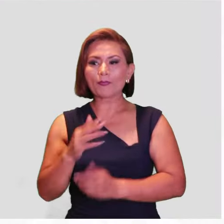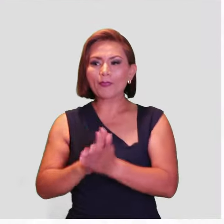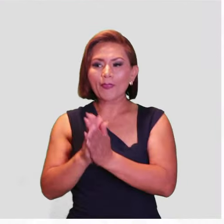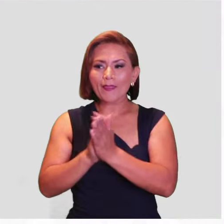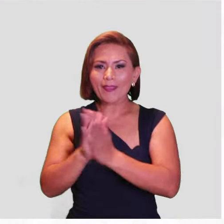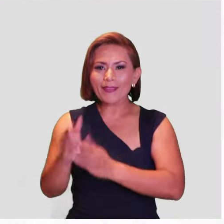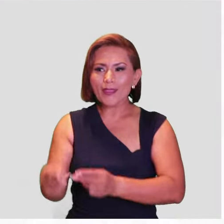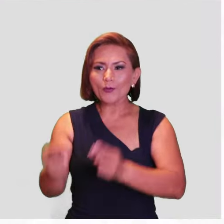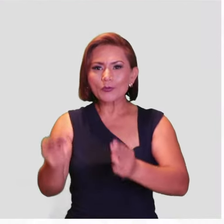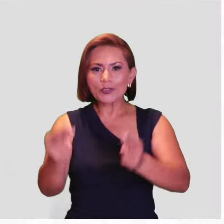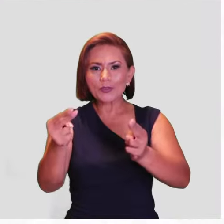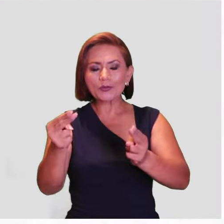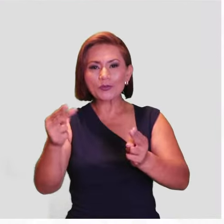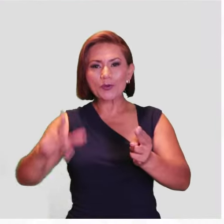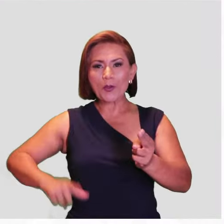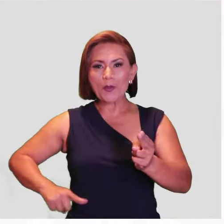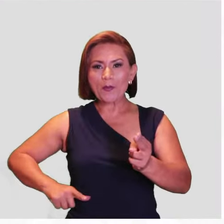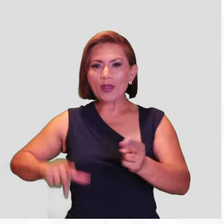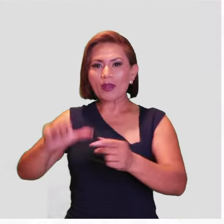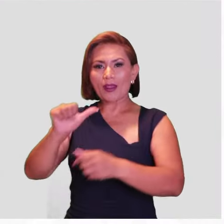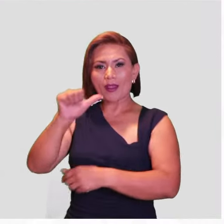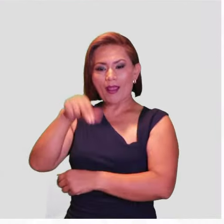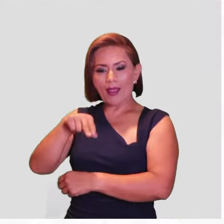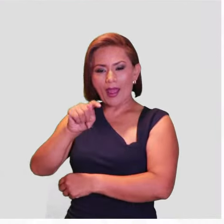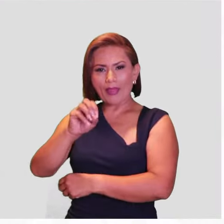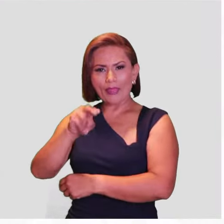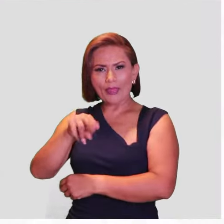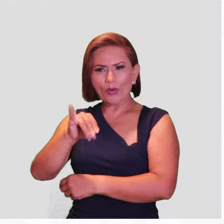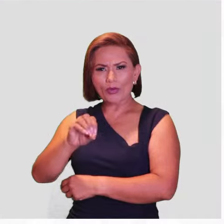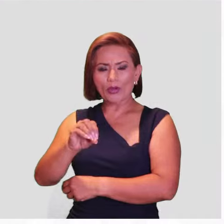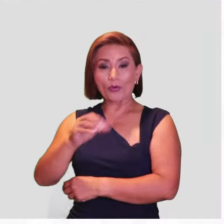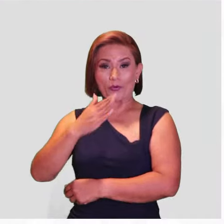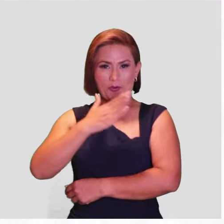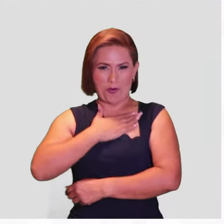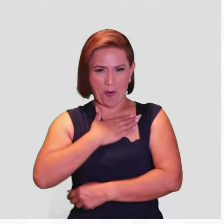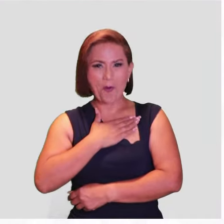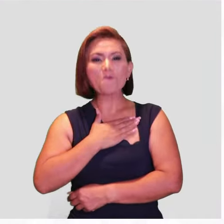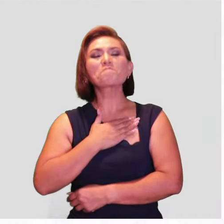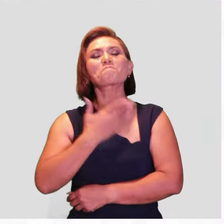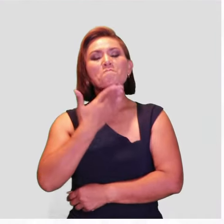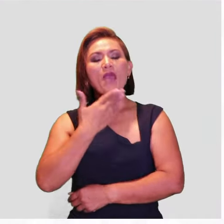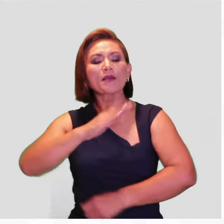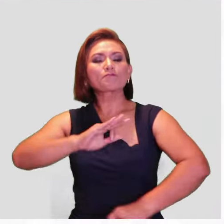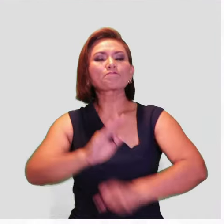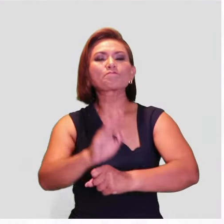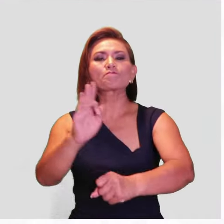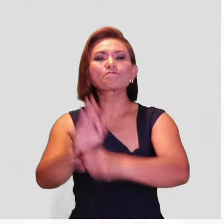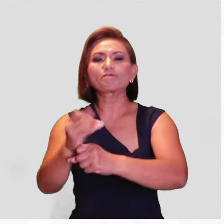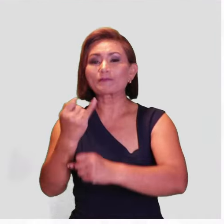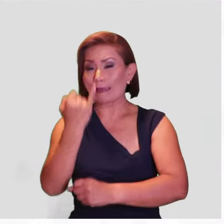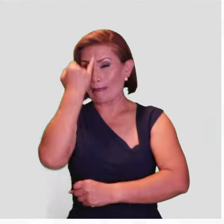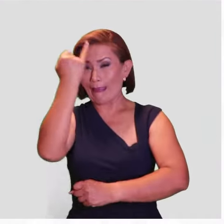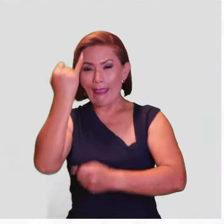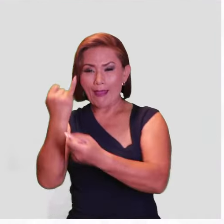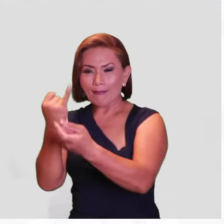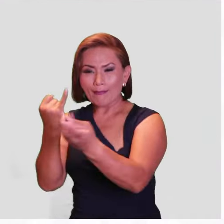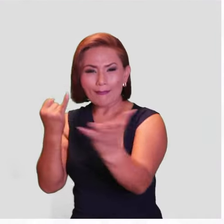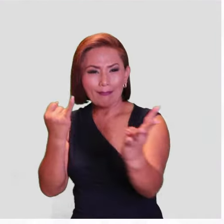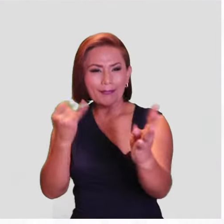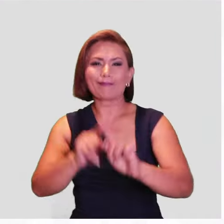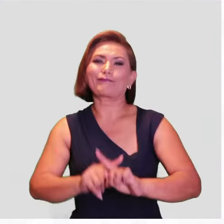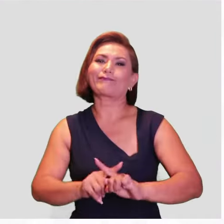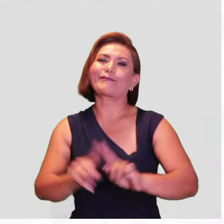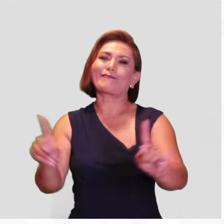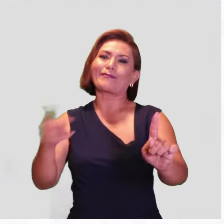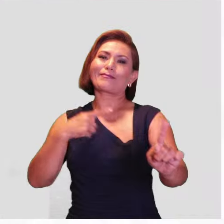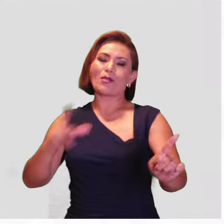el gobierno que encabece Antonio Juan Camacho Ramírez Juan Roque. Definitivamente que tengo una idea muy distinta de cómo debemos de